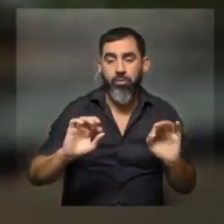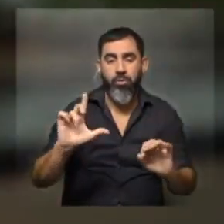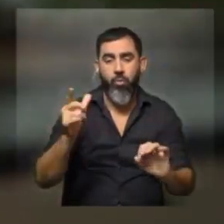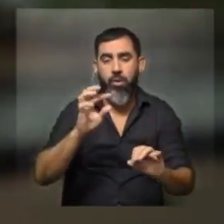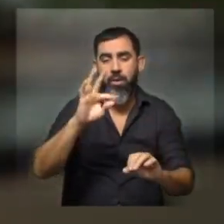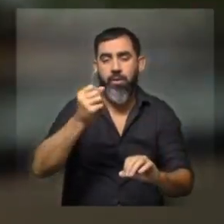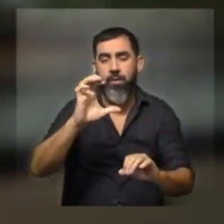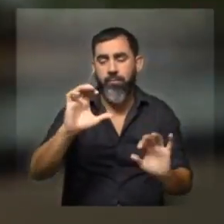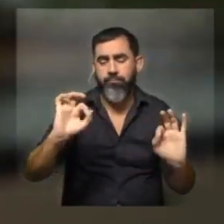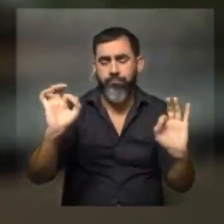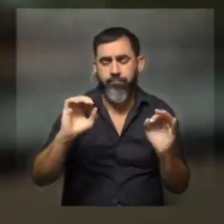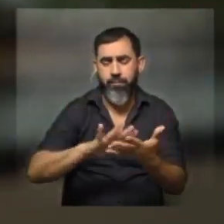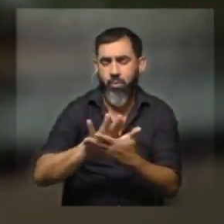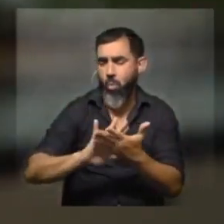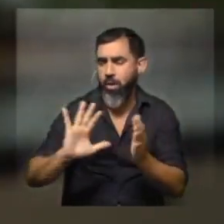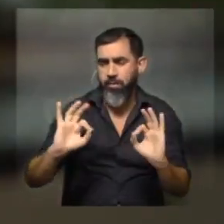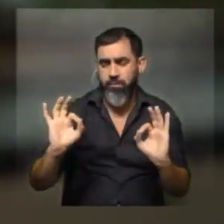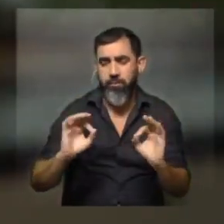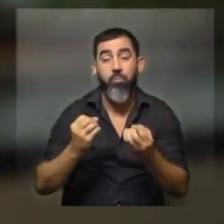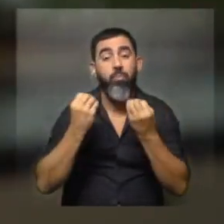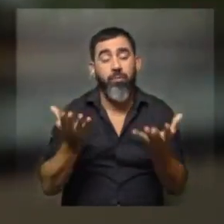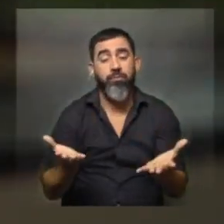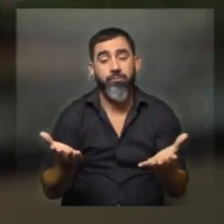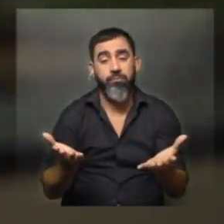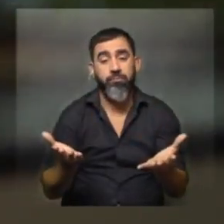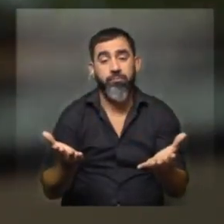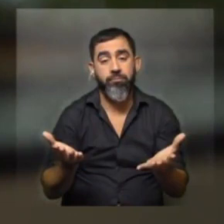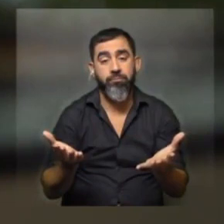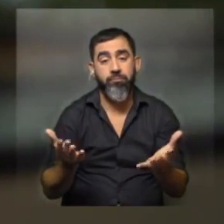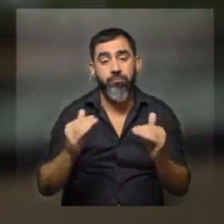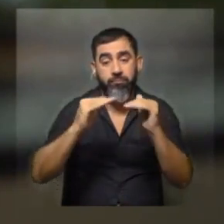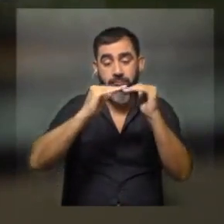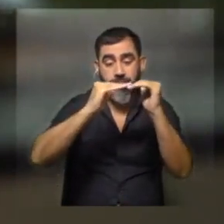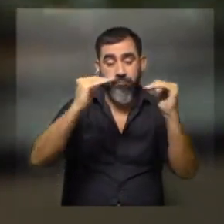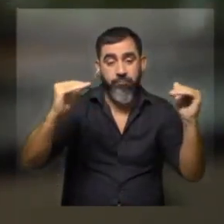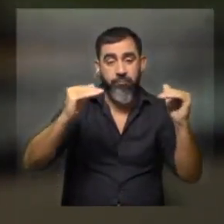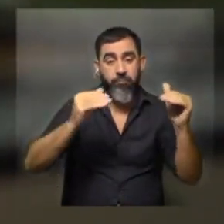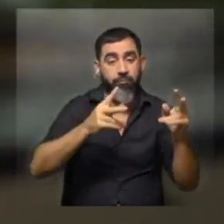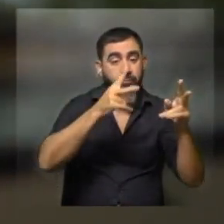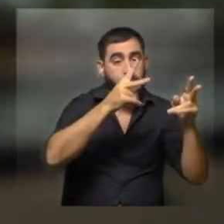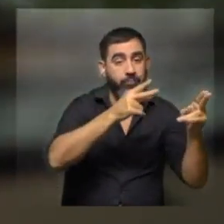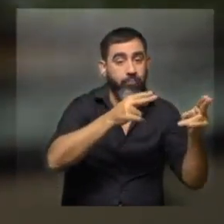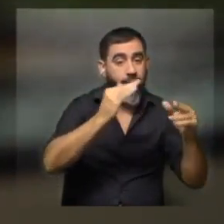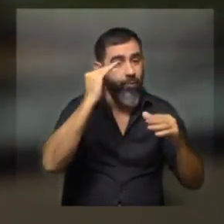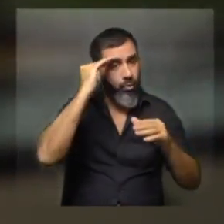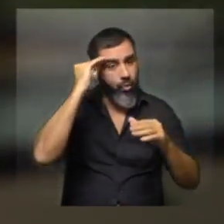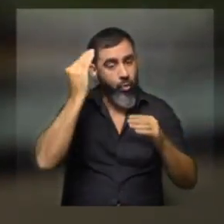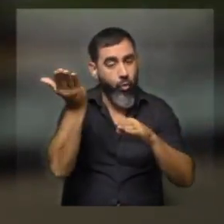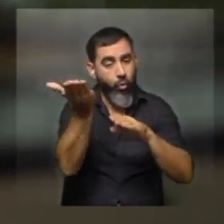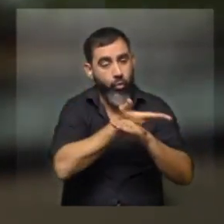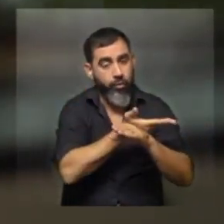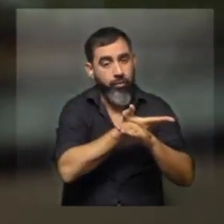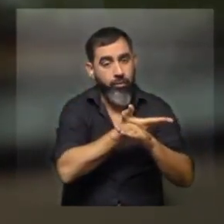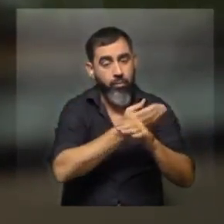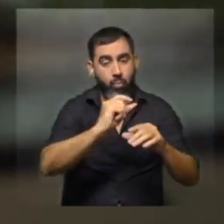TAC, no existe más. ¿Por qué? Por el axial eran cortes como fetas, digamos,